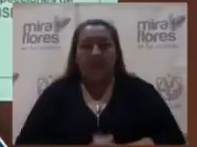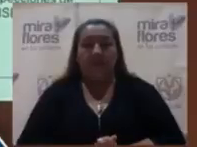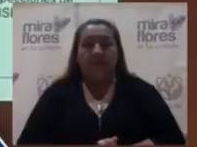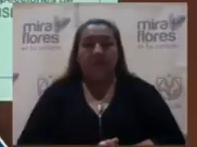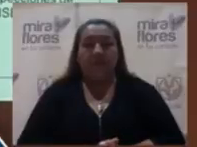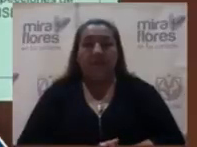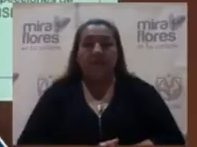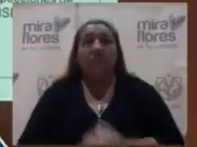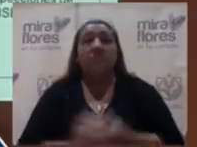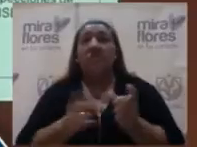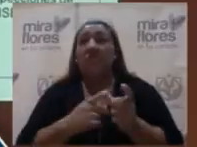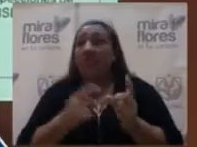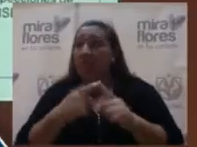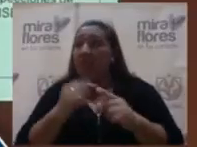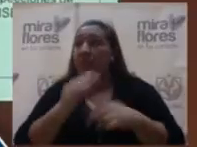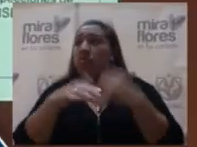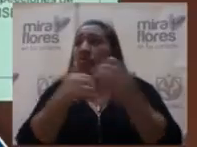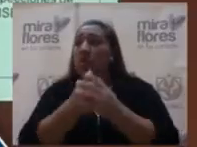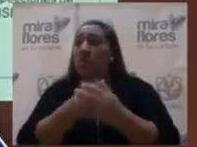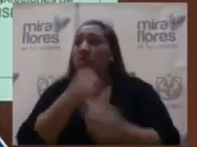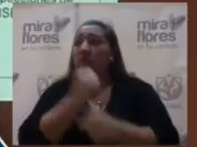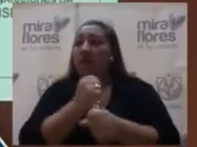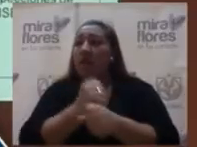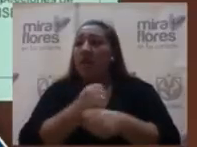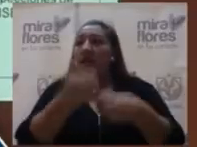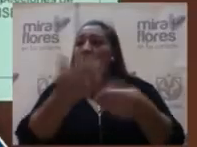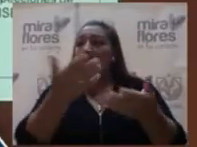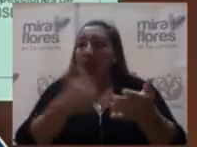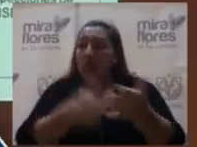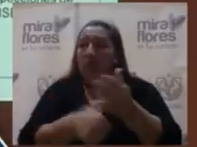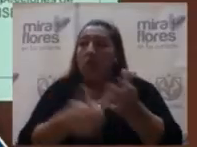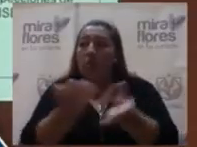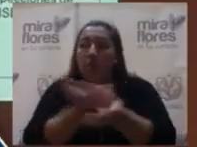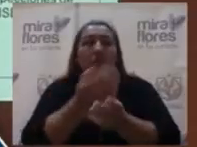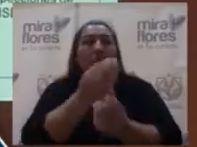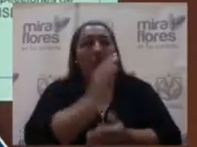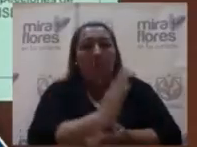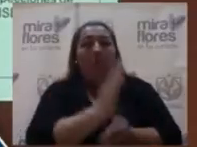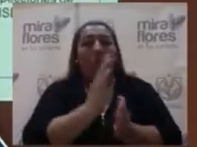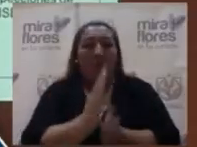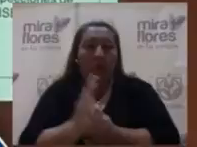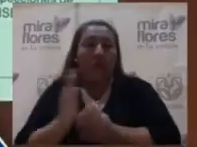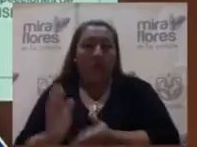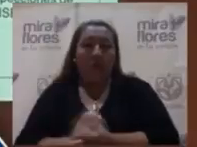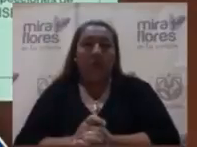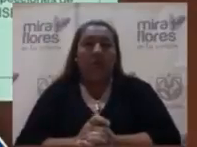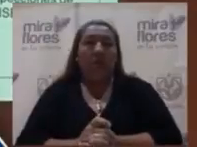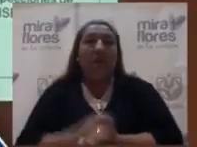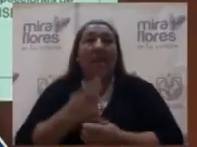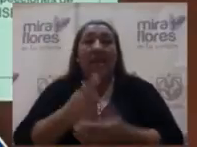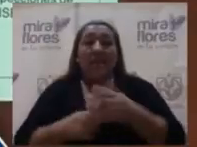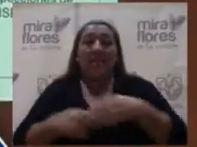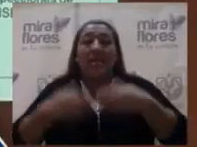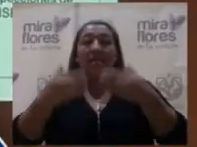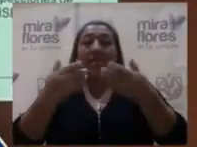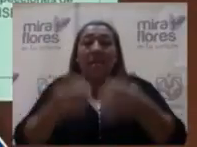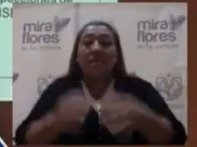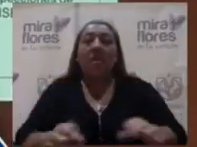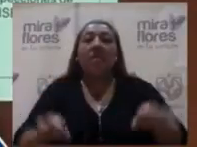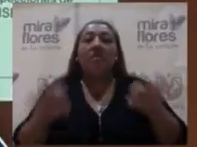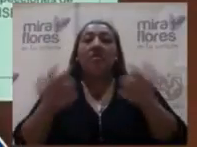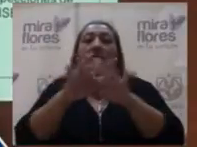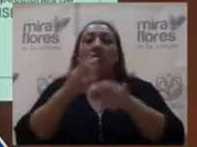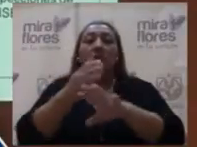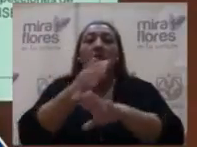Entonces, se dan las indicaciones para priorizar los expedientes de acuerdo a lo siguiente: que se prioricen los giros de mayor